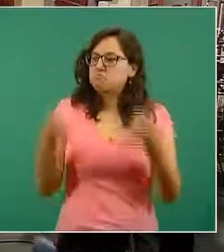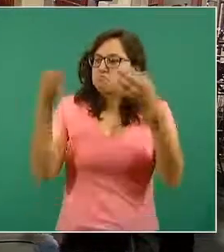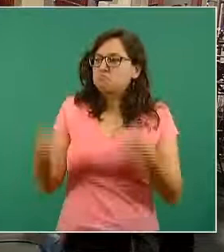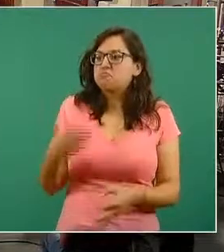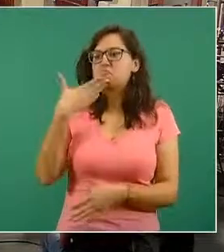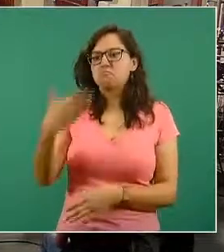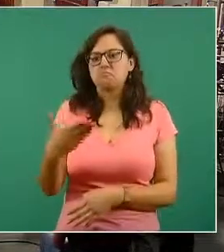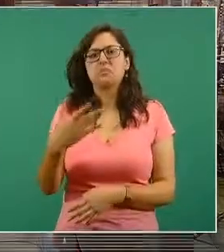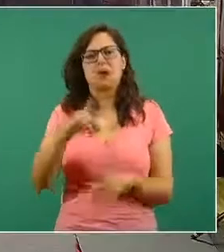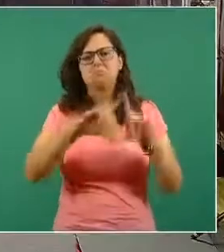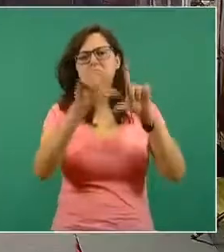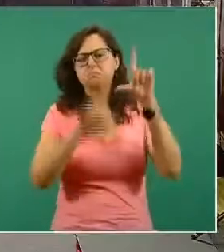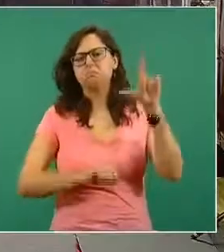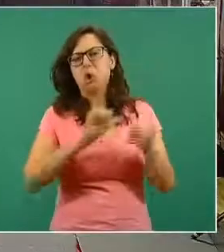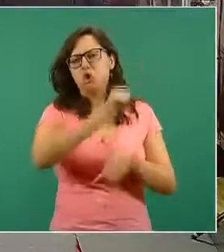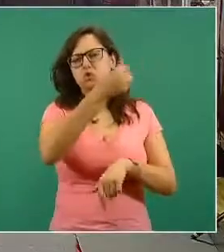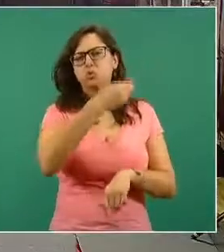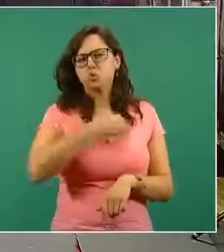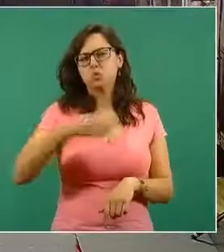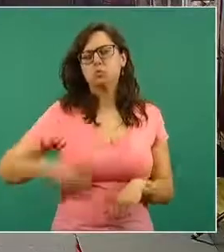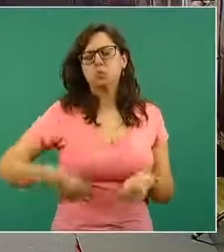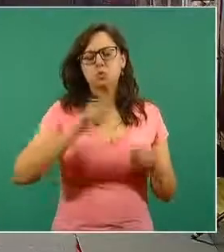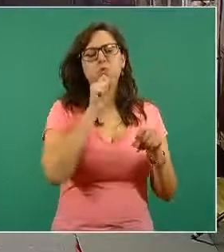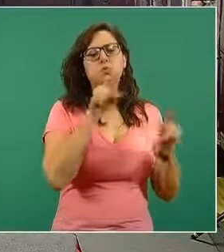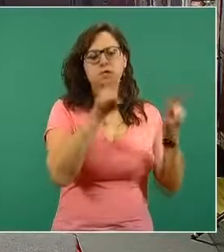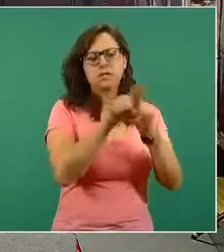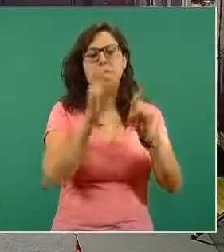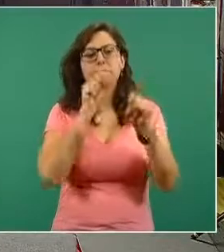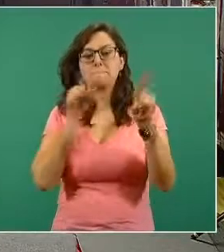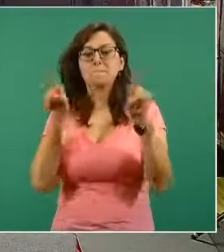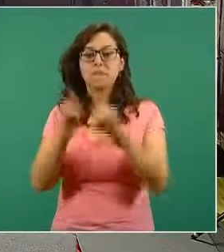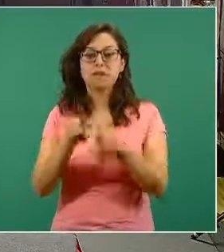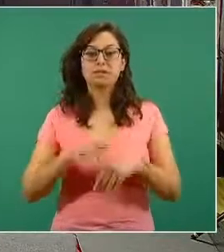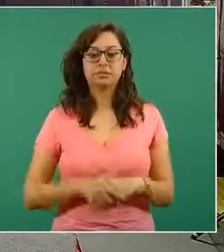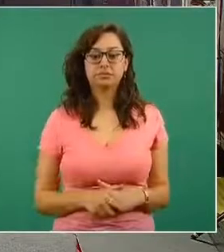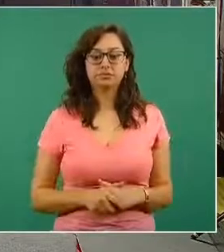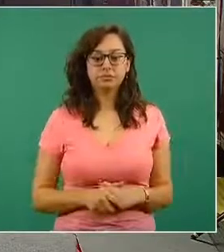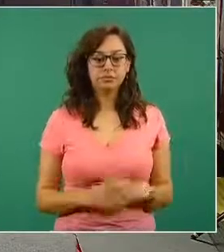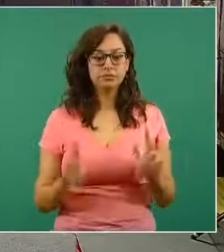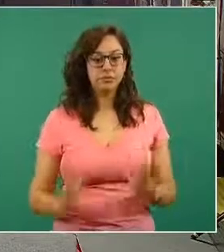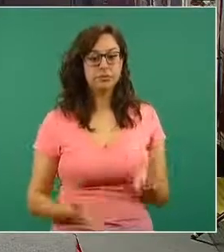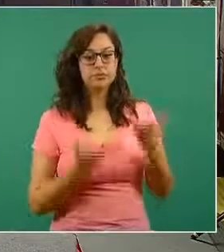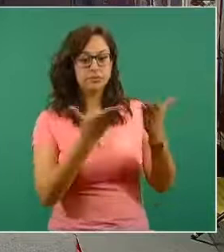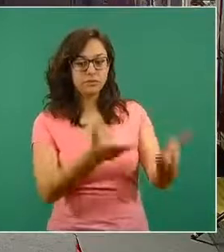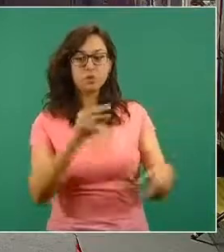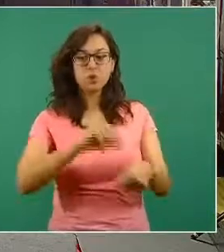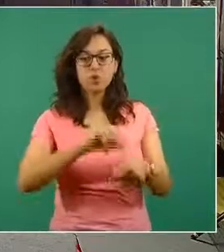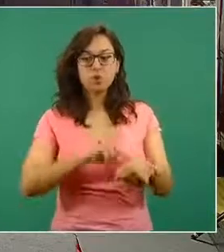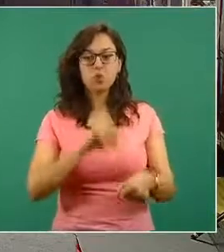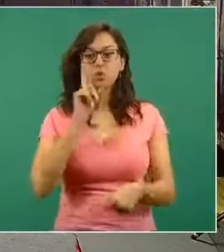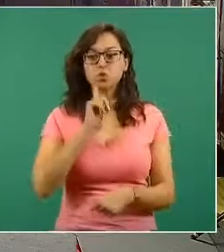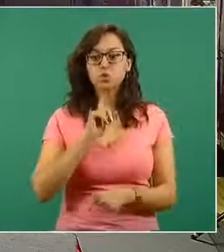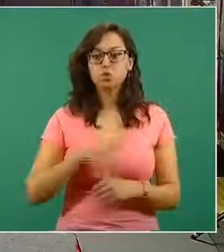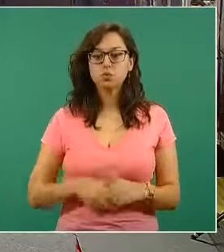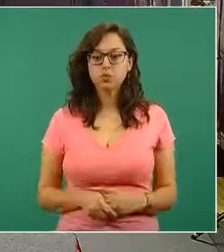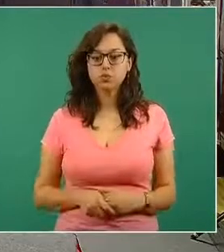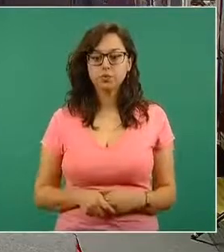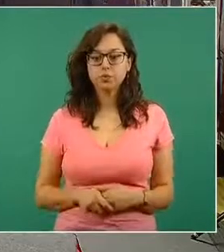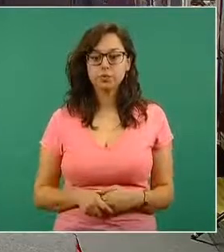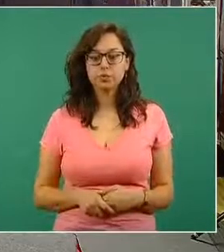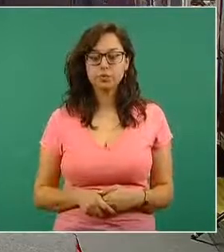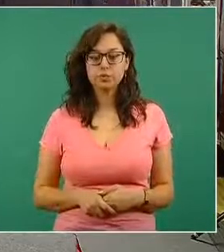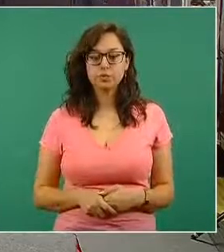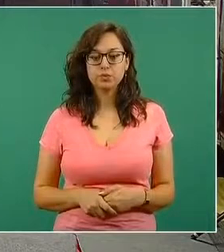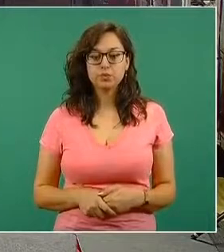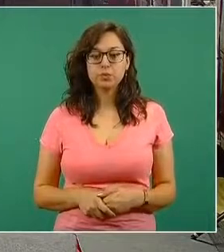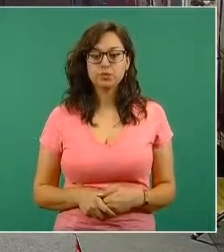los casos. Te dejo las próximas preguntas, doctora Lucamendi. Sí, gracias, doctor Ruiz. Bueno, contestando